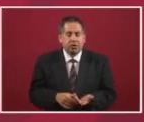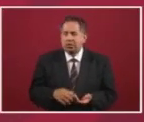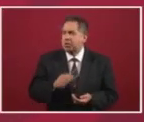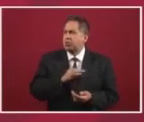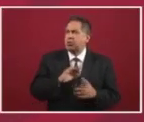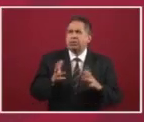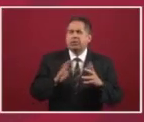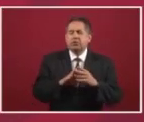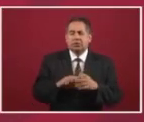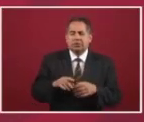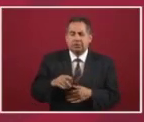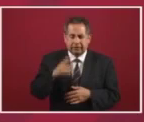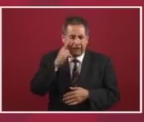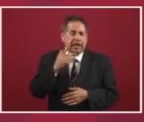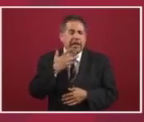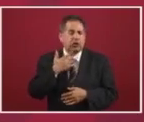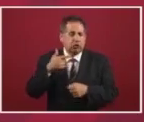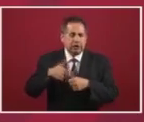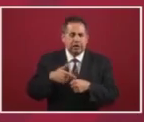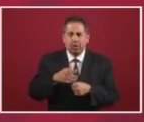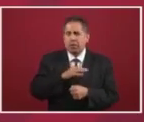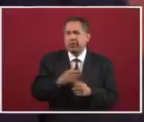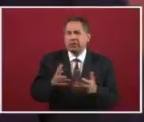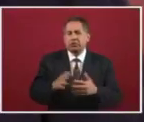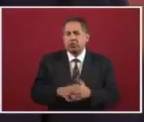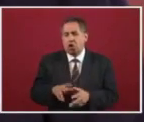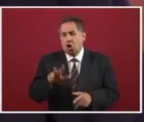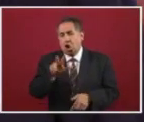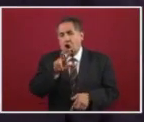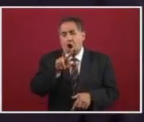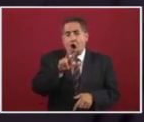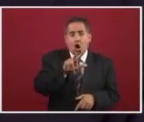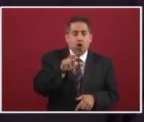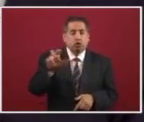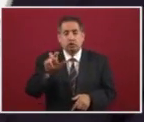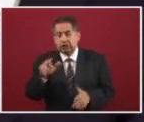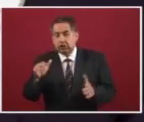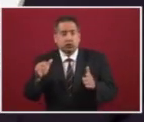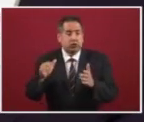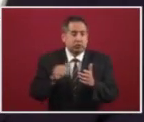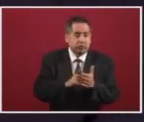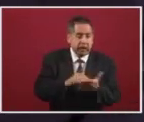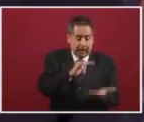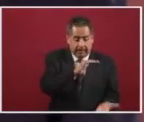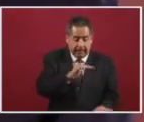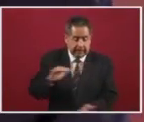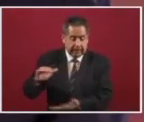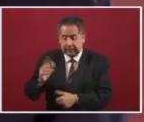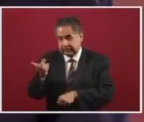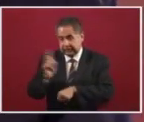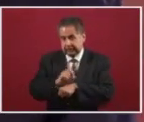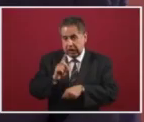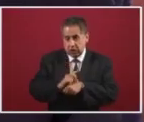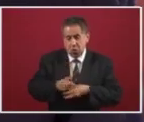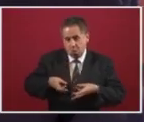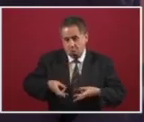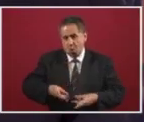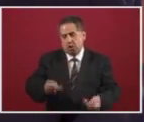alrededor de, en el caso de las gasolinas, de 800 mil barriles diarios de gasolinas.